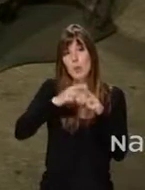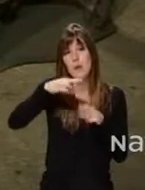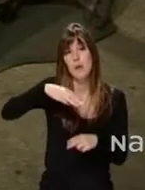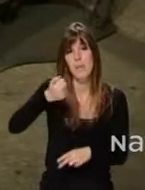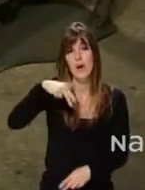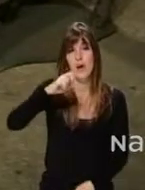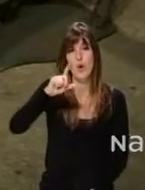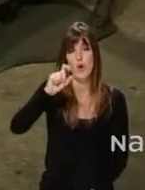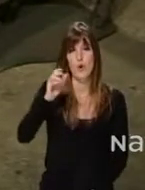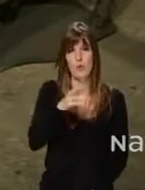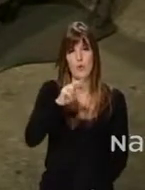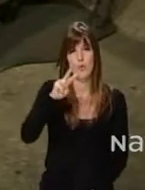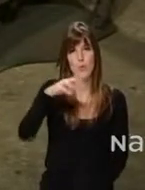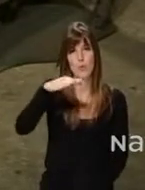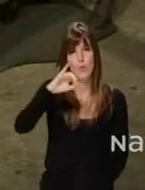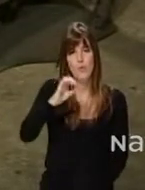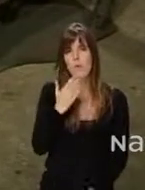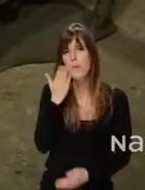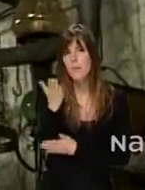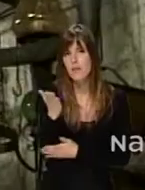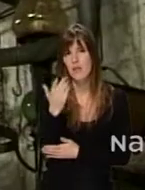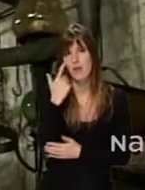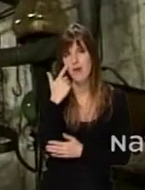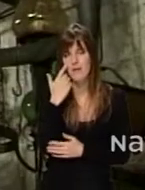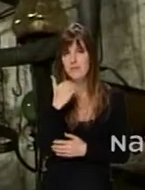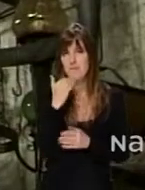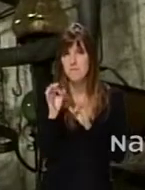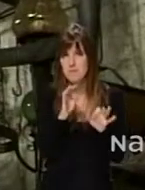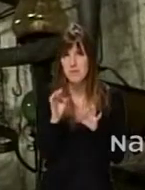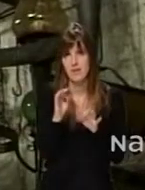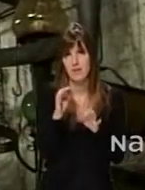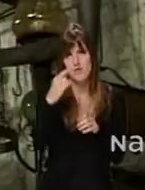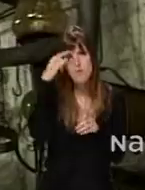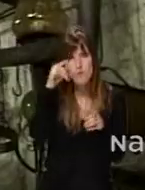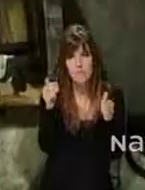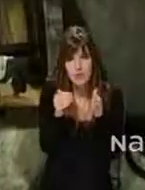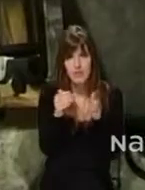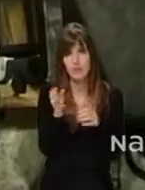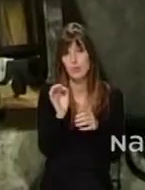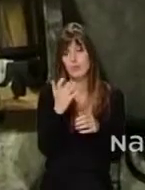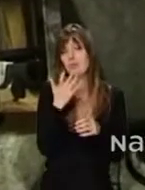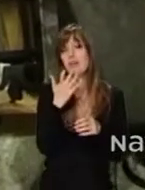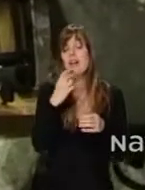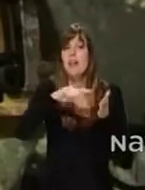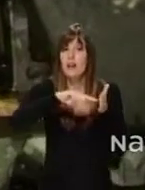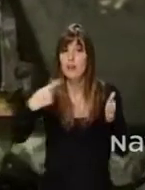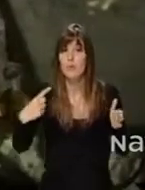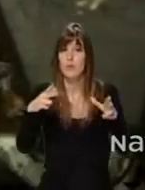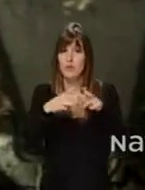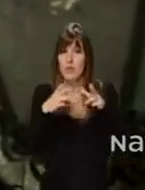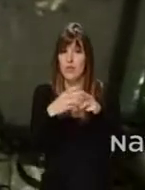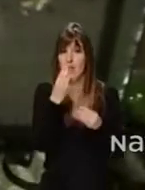Rubio, le encargó unos morillos. Y para Guipúzcoa y así, las sociedades gastronómicas pues han venido